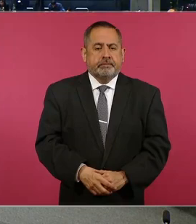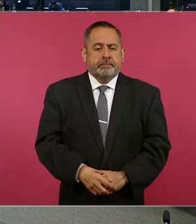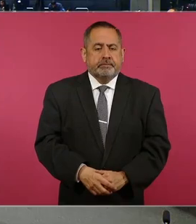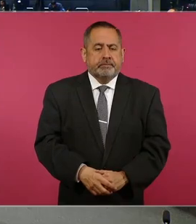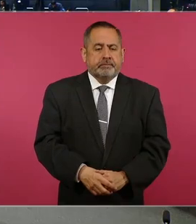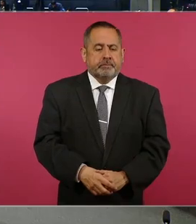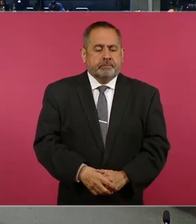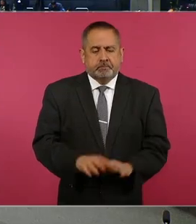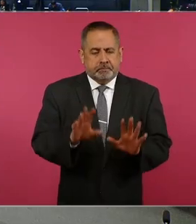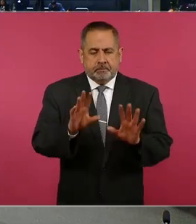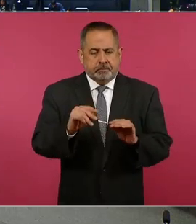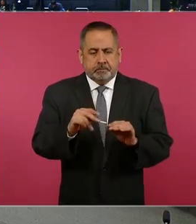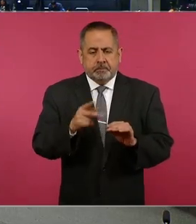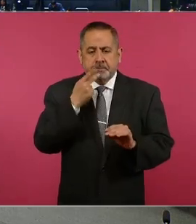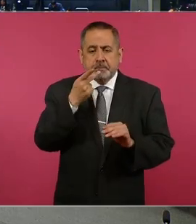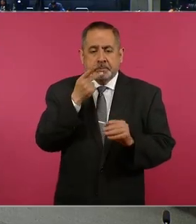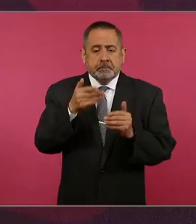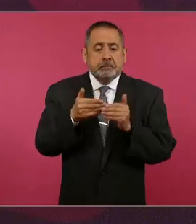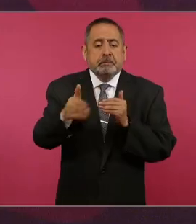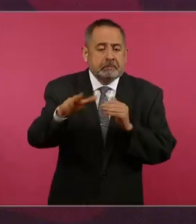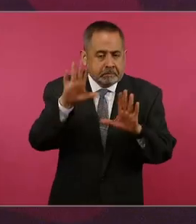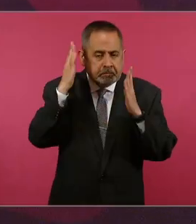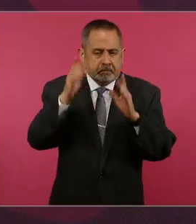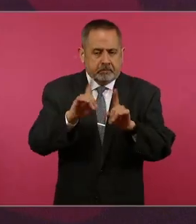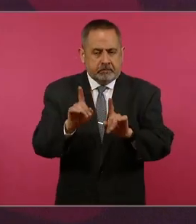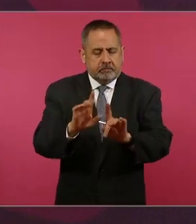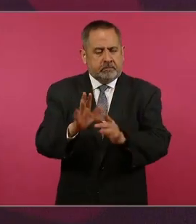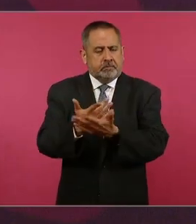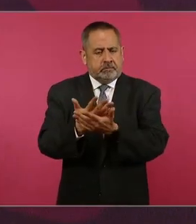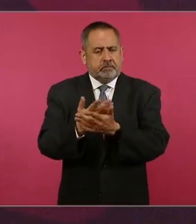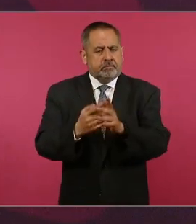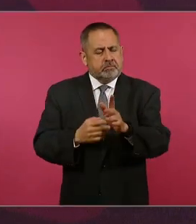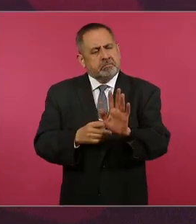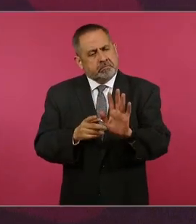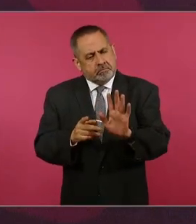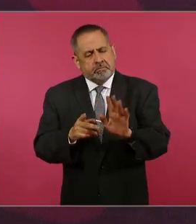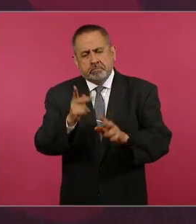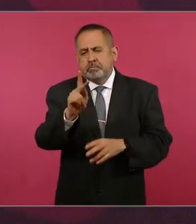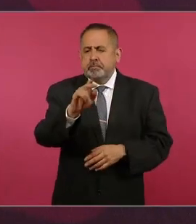quiero adelantar nada pero sí